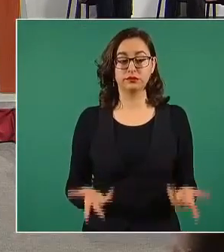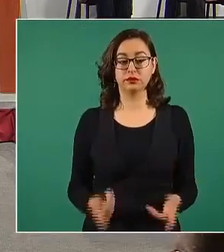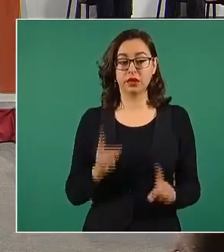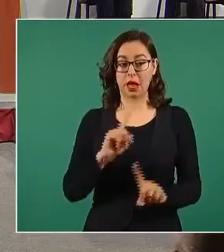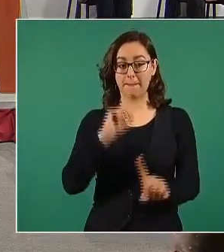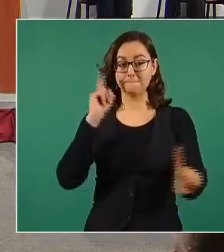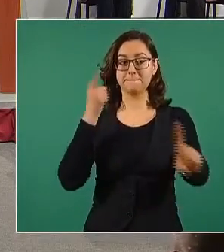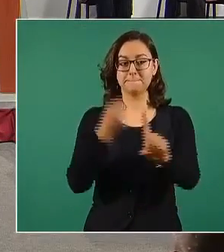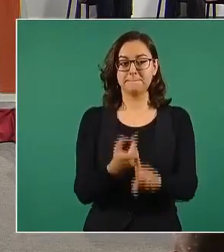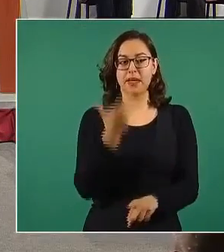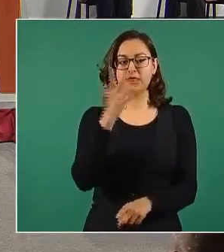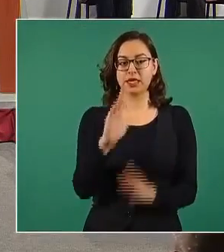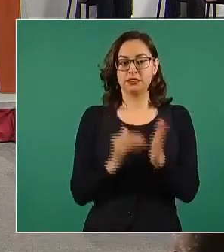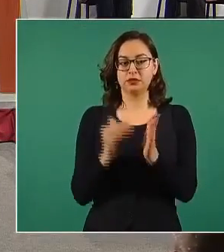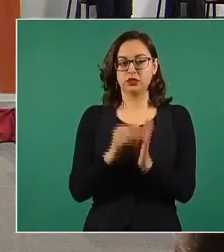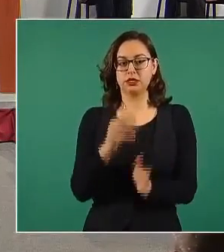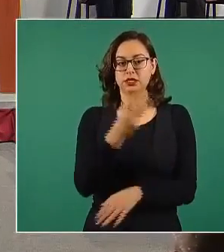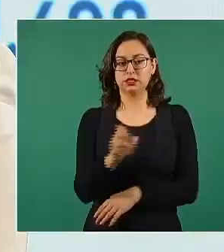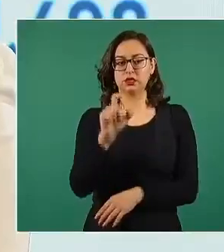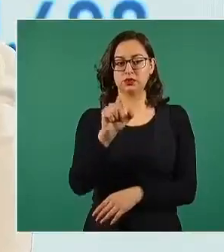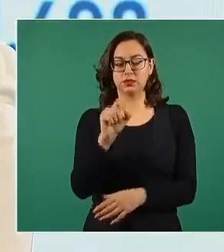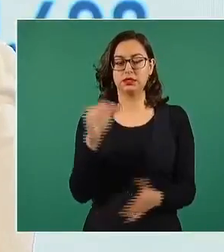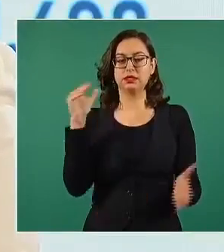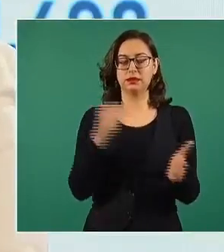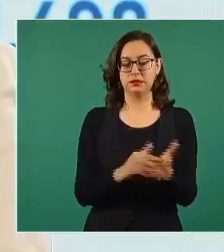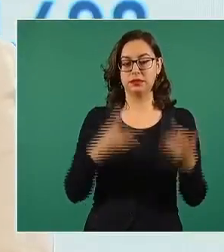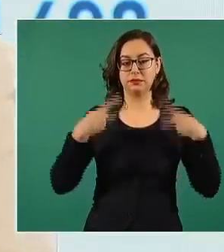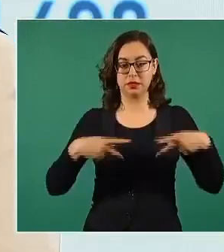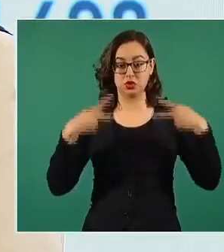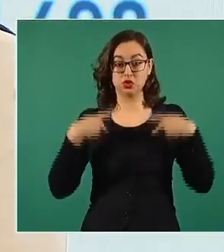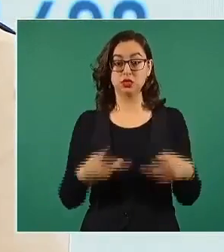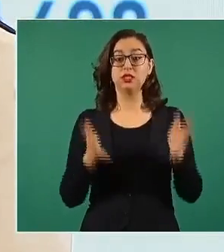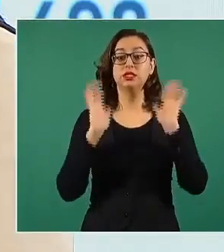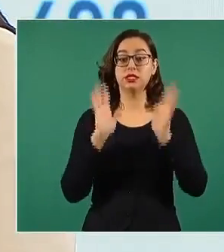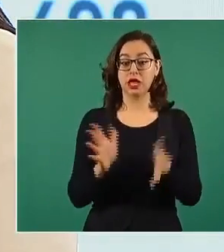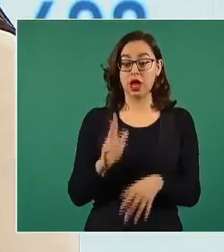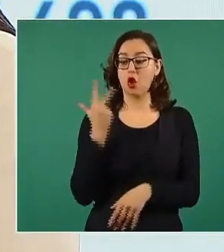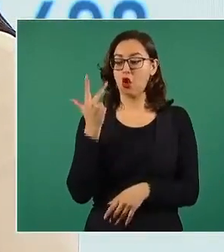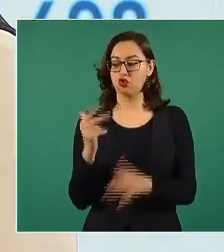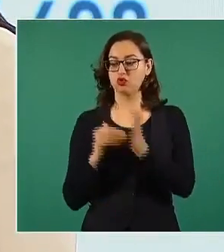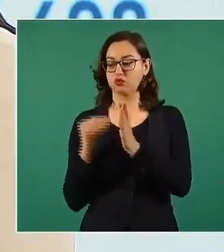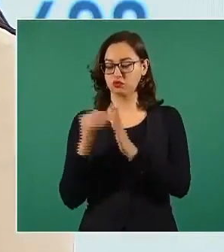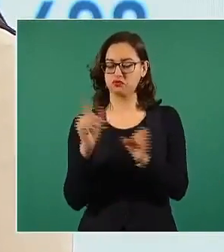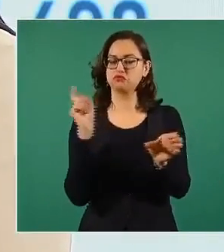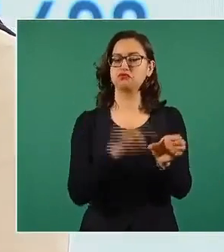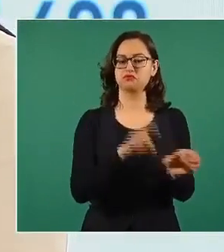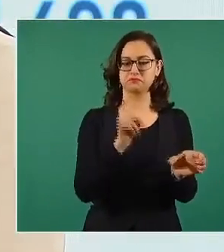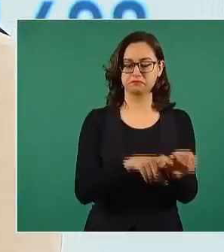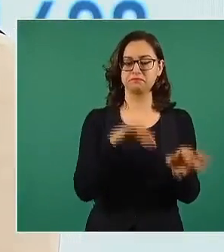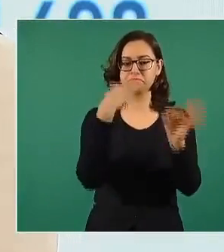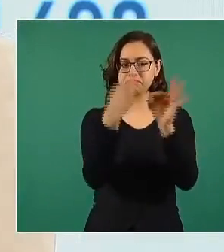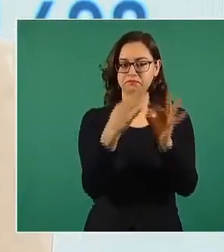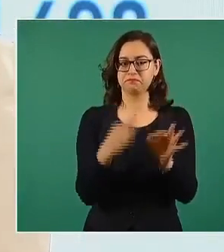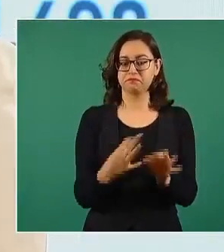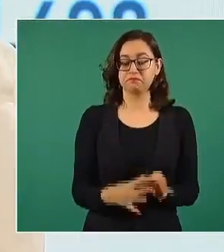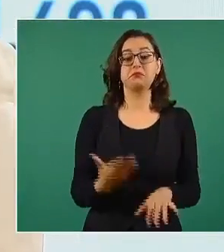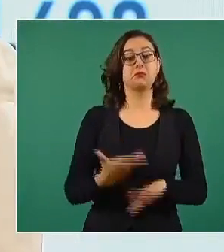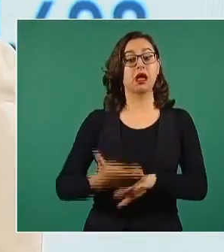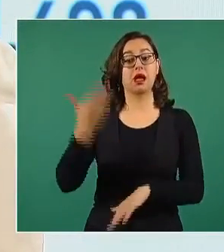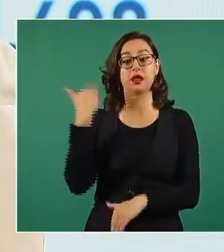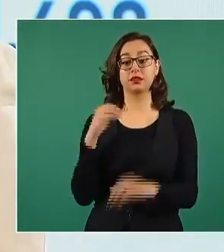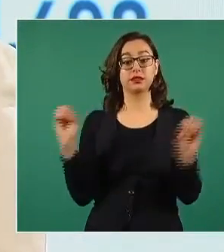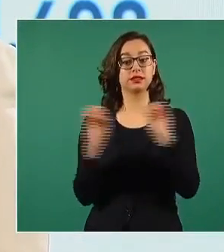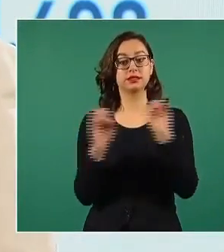está realizando va a incorporar a 2.3 millones de adultos mayores que no estaban en el